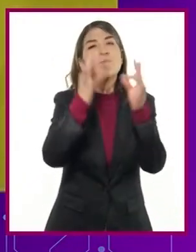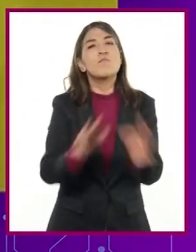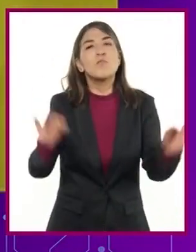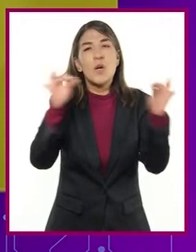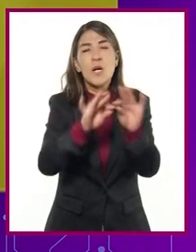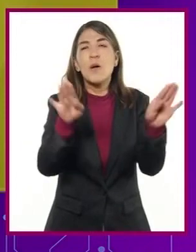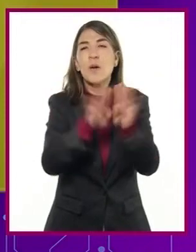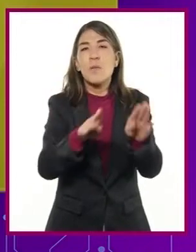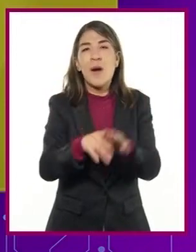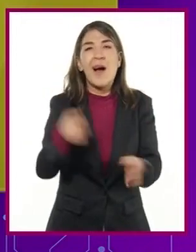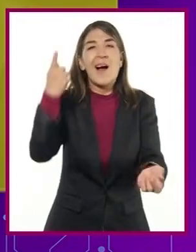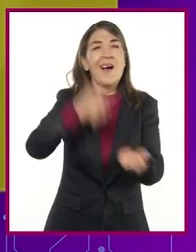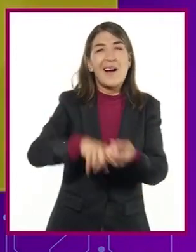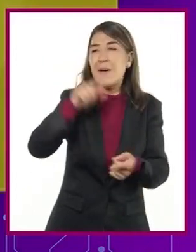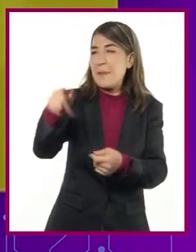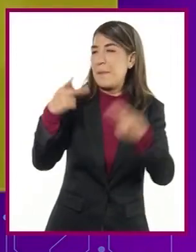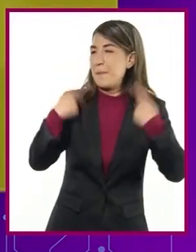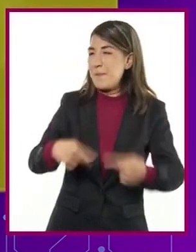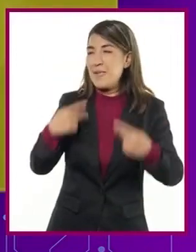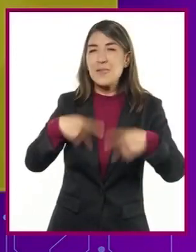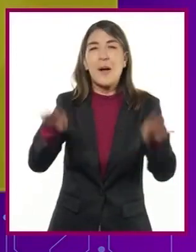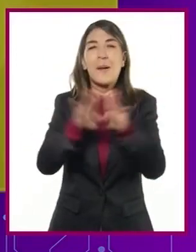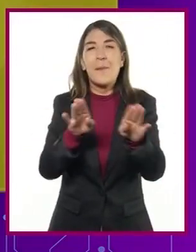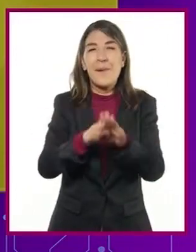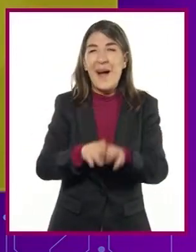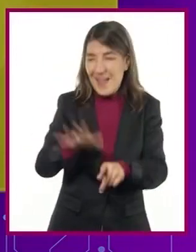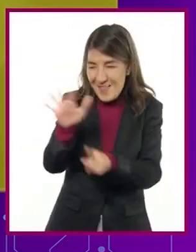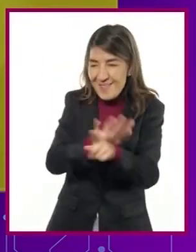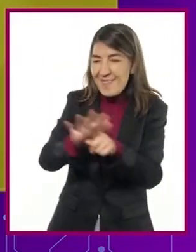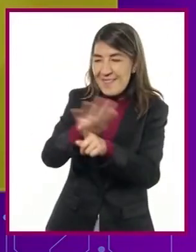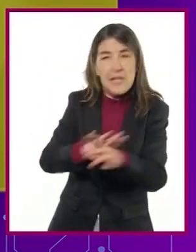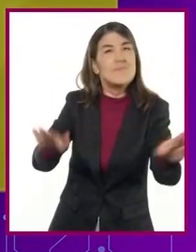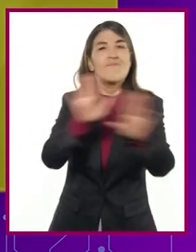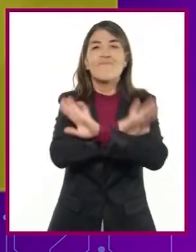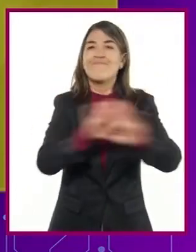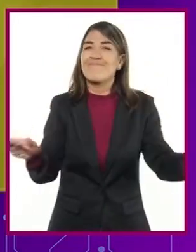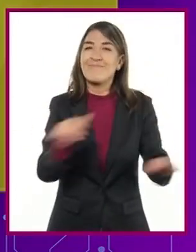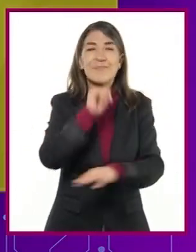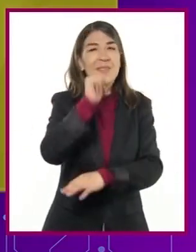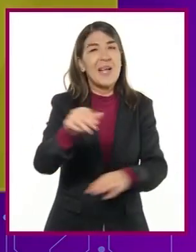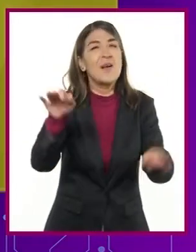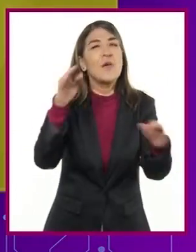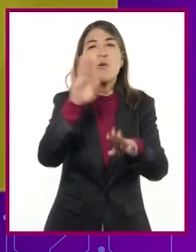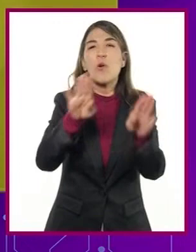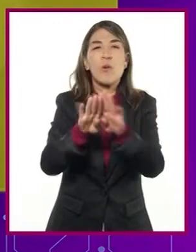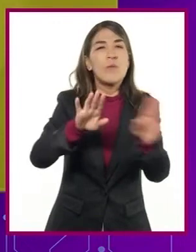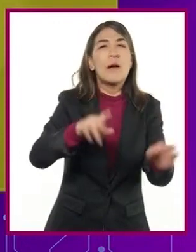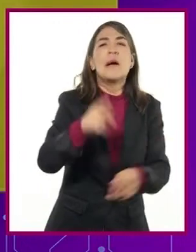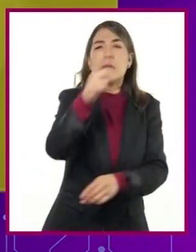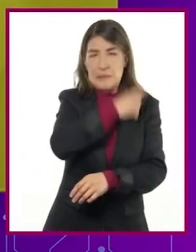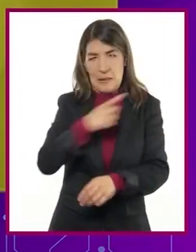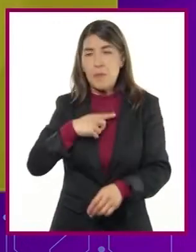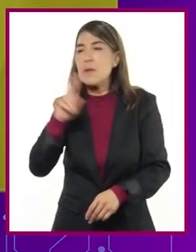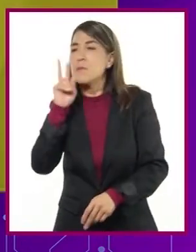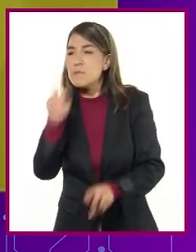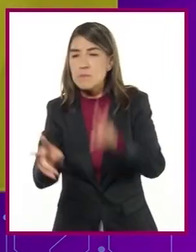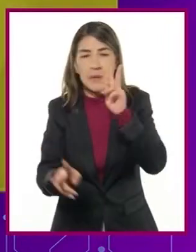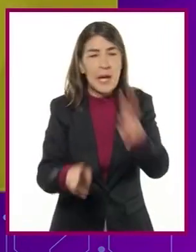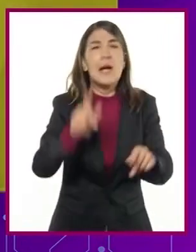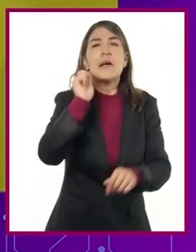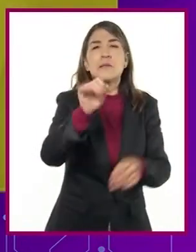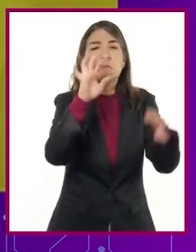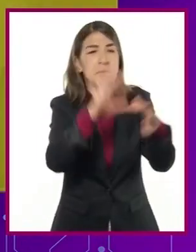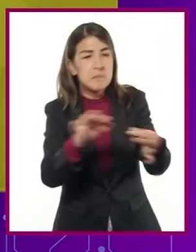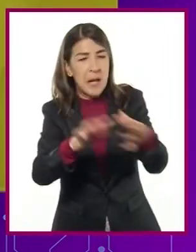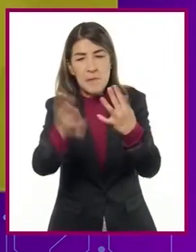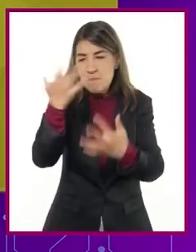no dejarse influir por absolutamente nadie. Se debe escuchar todo lo que se dice, siempre con el mayor de los